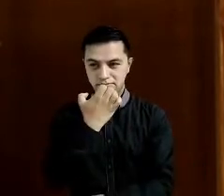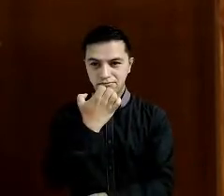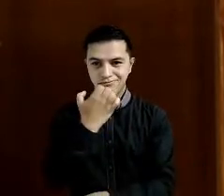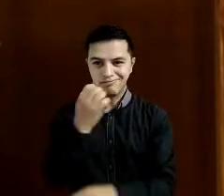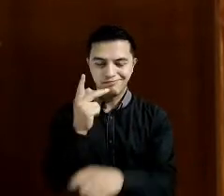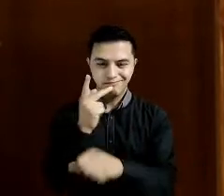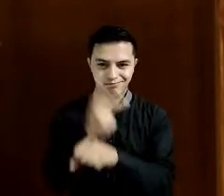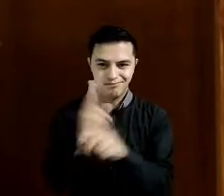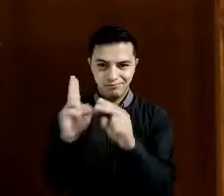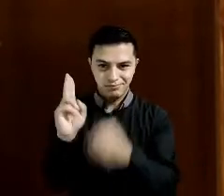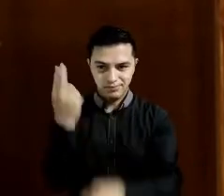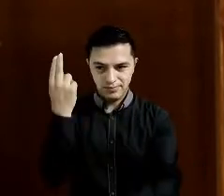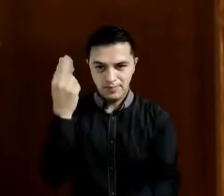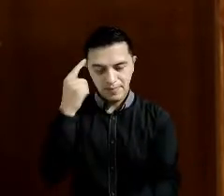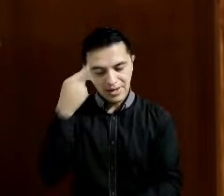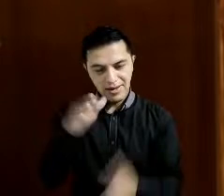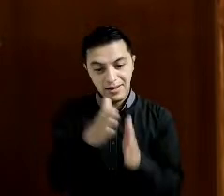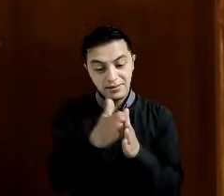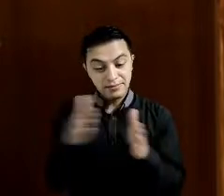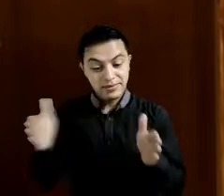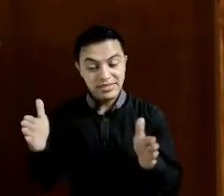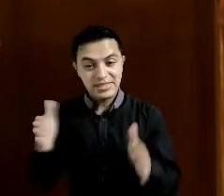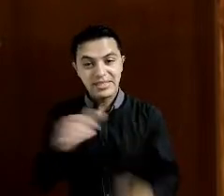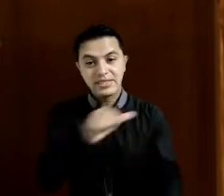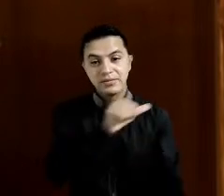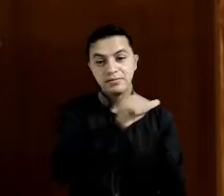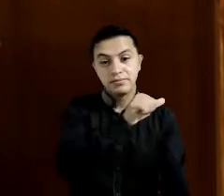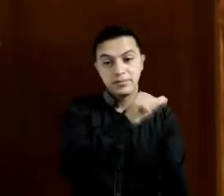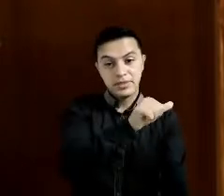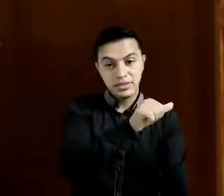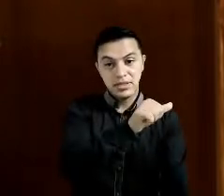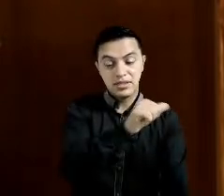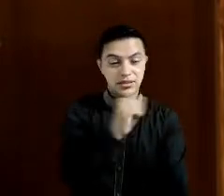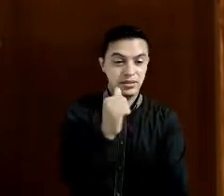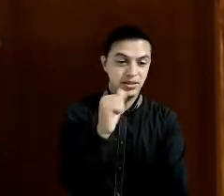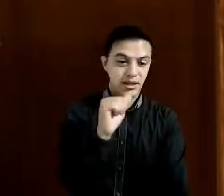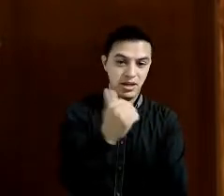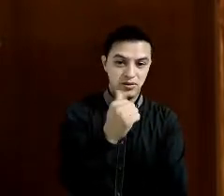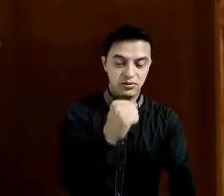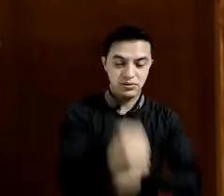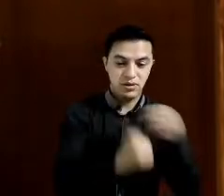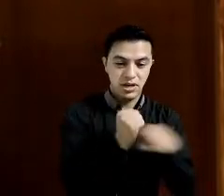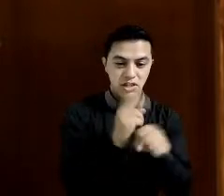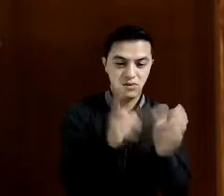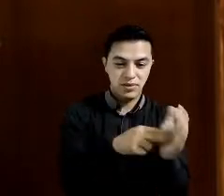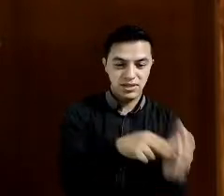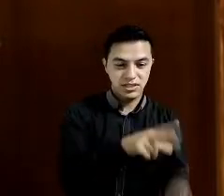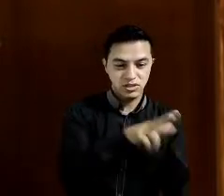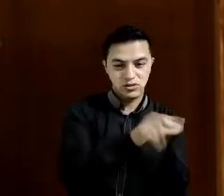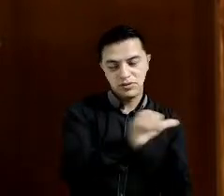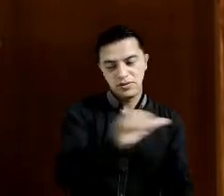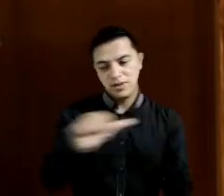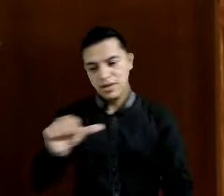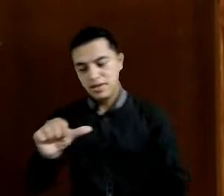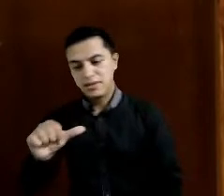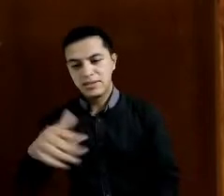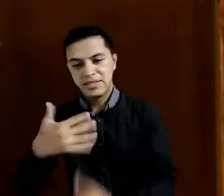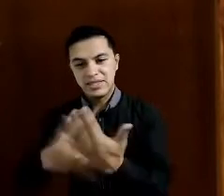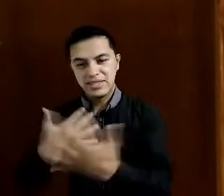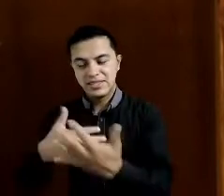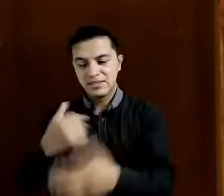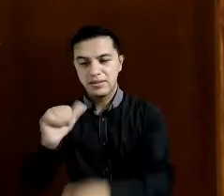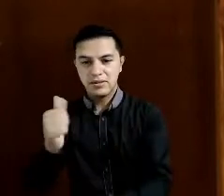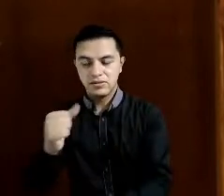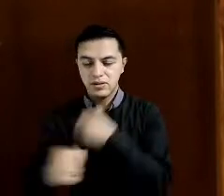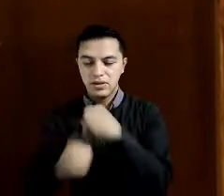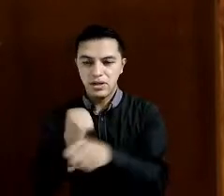periodo comprendido del 16 de agosto del 2018 al 15 de agosto del 2022.